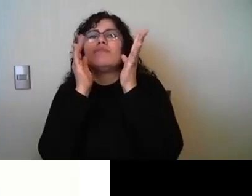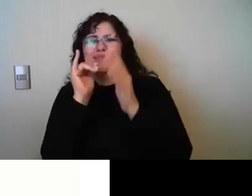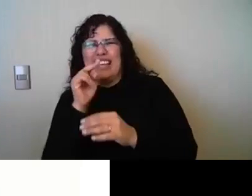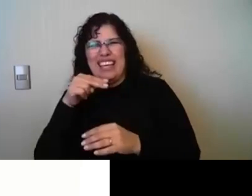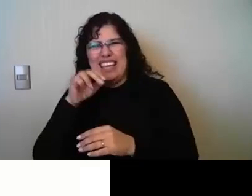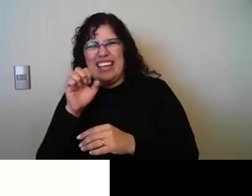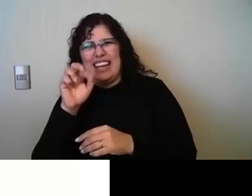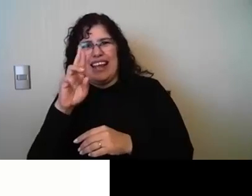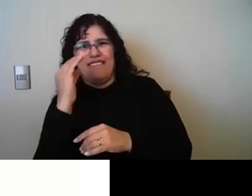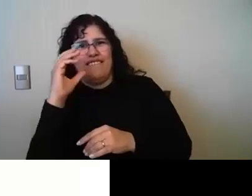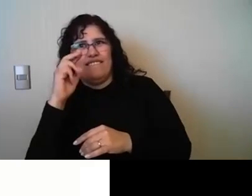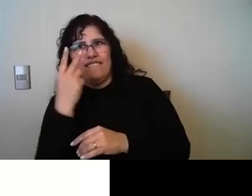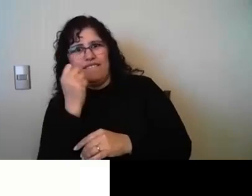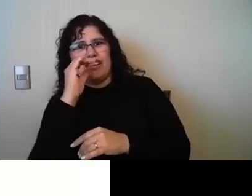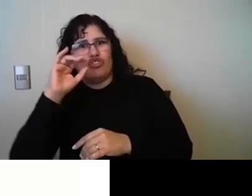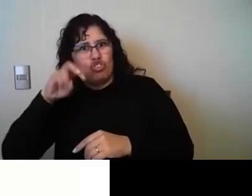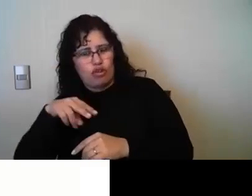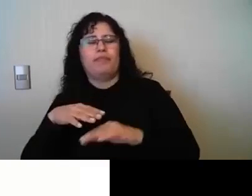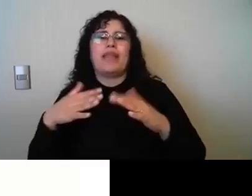5.2 inerva